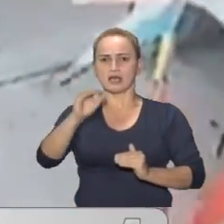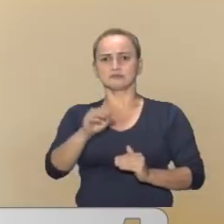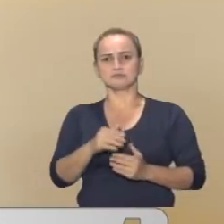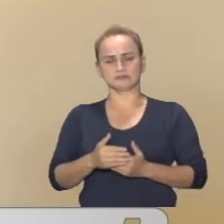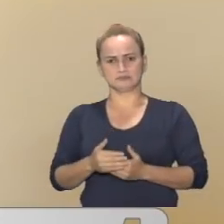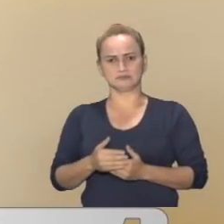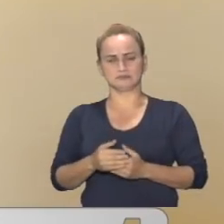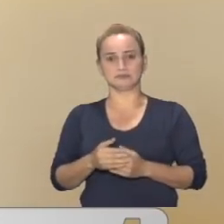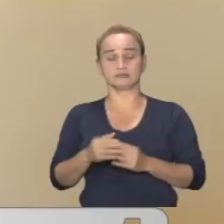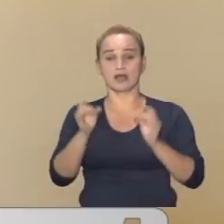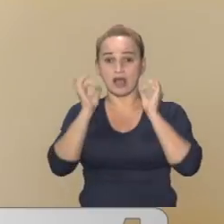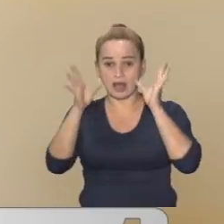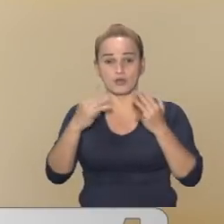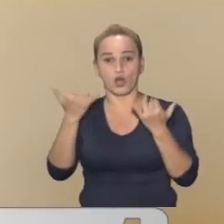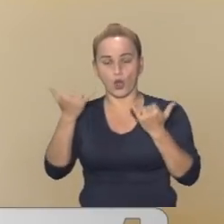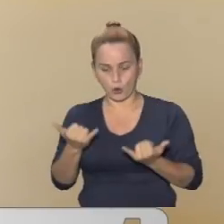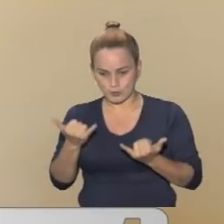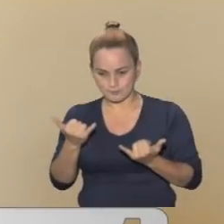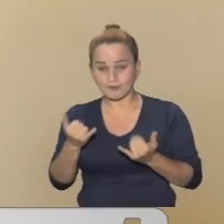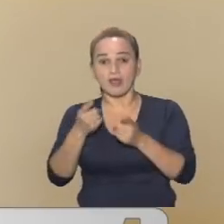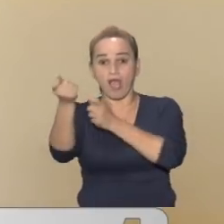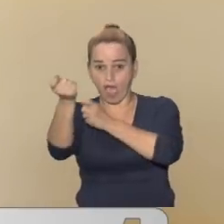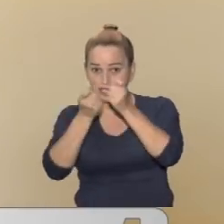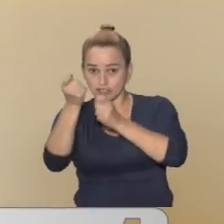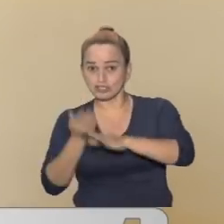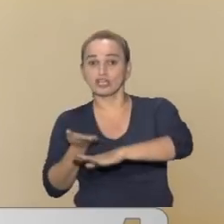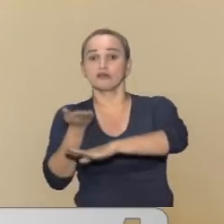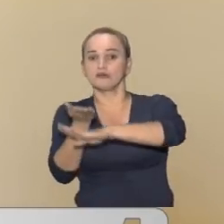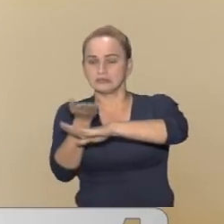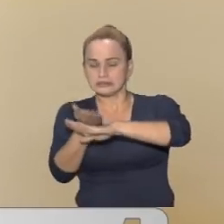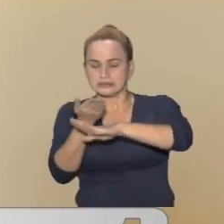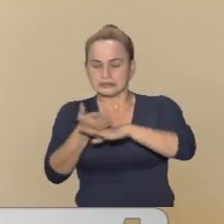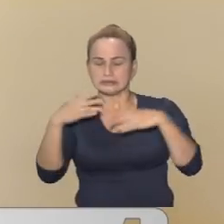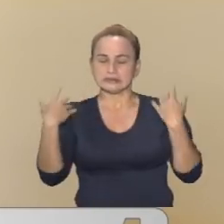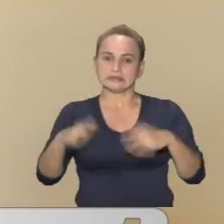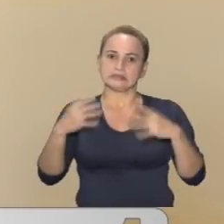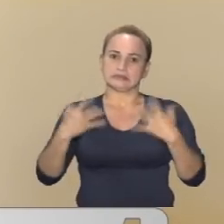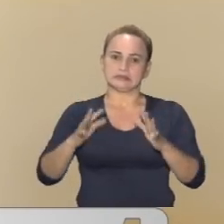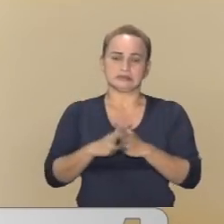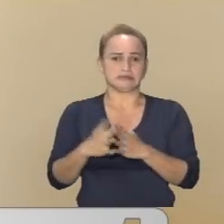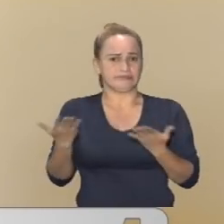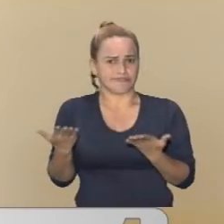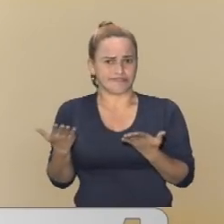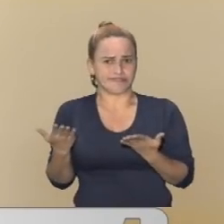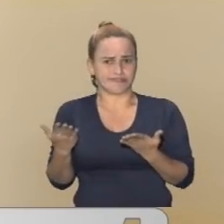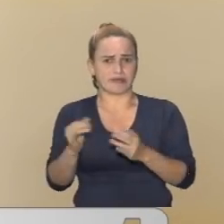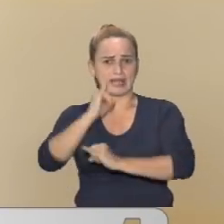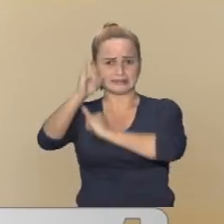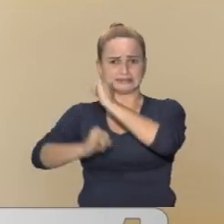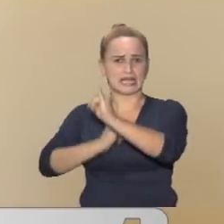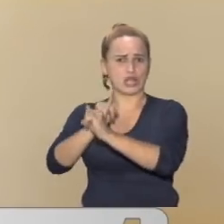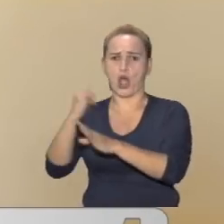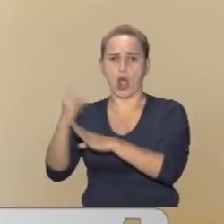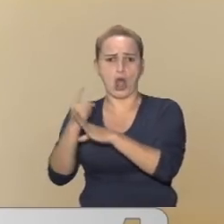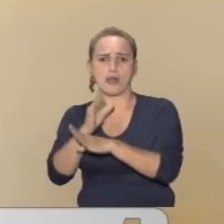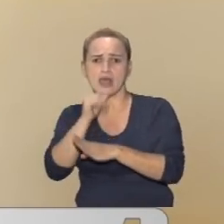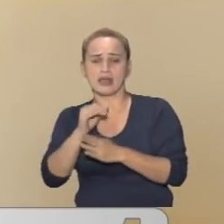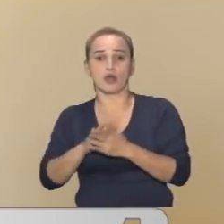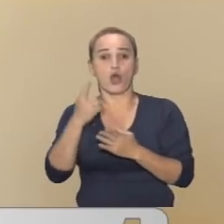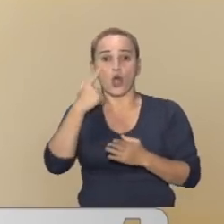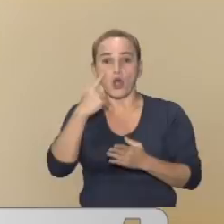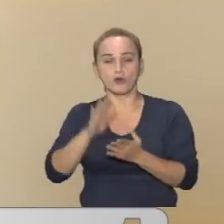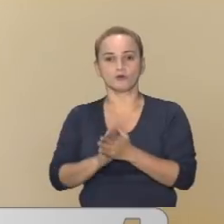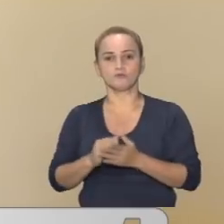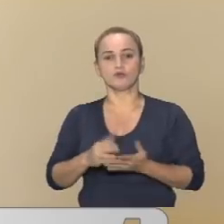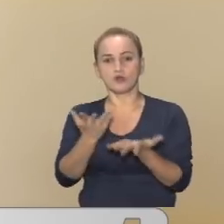28,54%. Lo que hoy se plantea como una estrategia es algo anacrónico y que no se está utilizando a nivel internacional, y es que es tener más pie